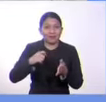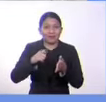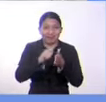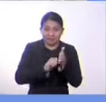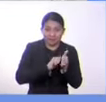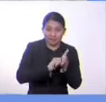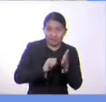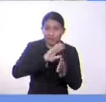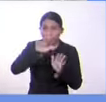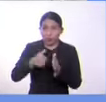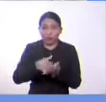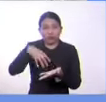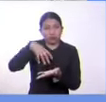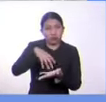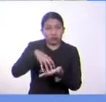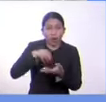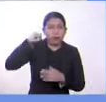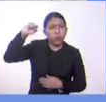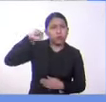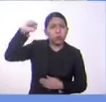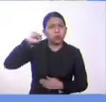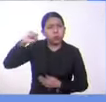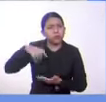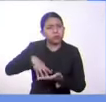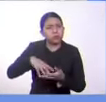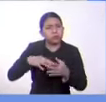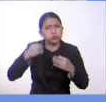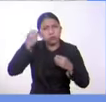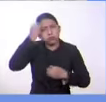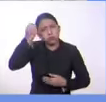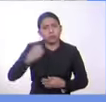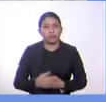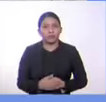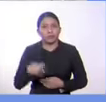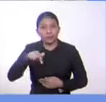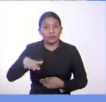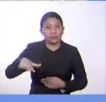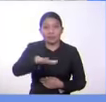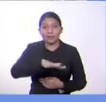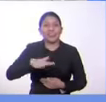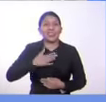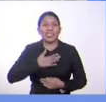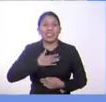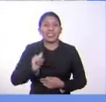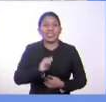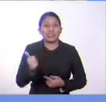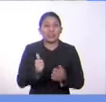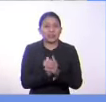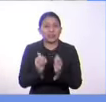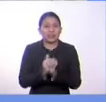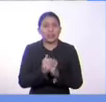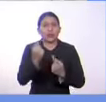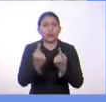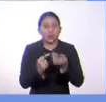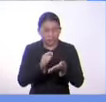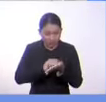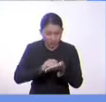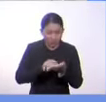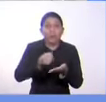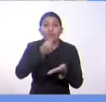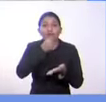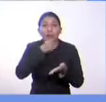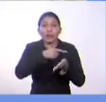popular, porque este Consejo Central de Elecciones tenía otro problema, que era el registro electoral,